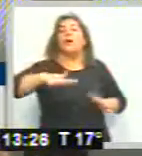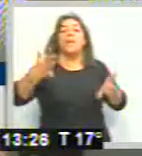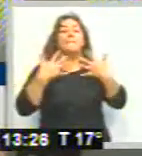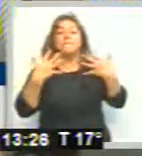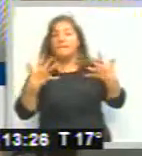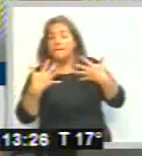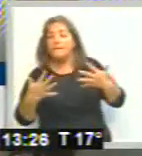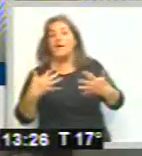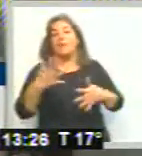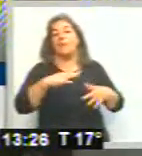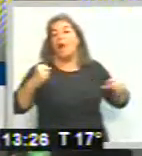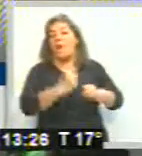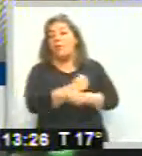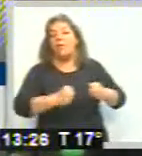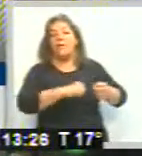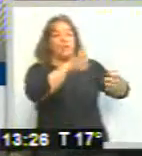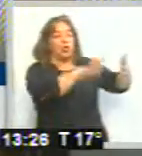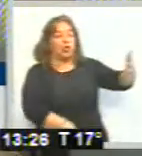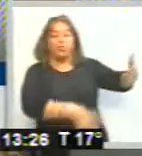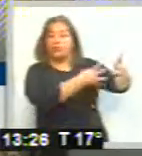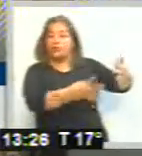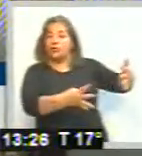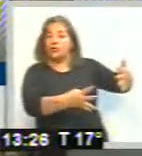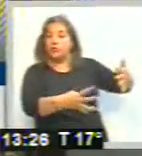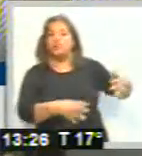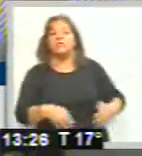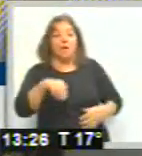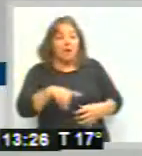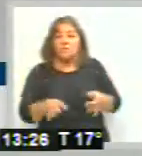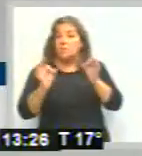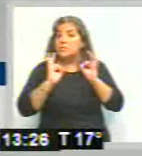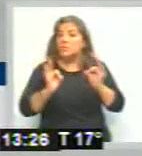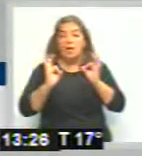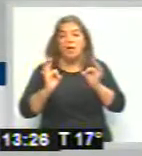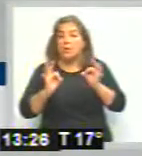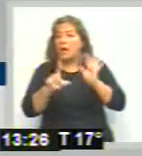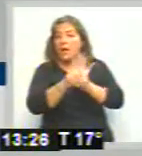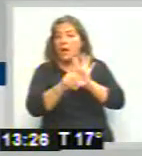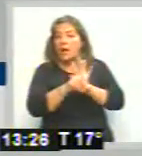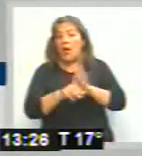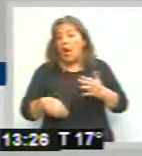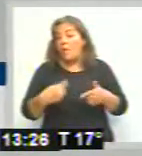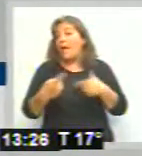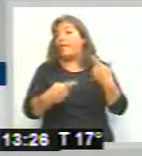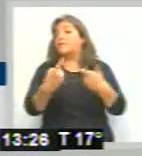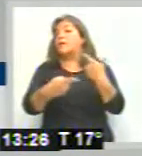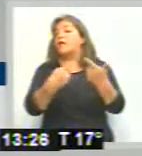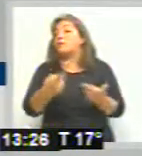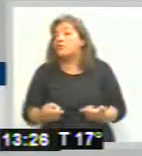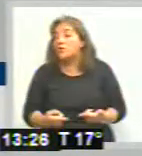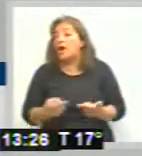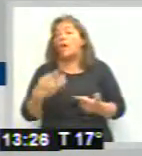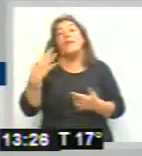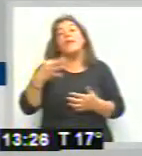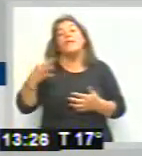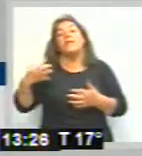la aprobación de estos planos. ¿Pero ya está en vigencia? Ya está en vigencia, los desarrolladores deberían acercarse